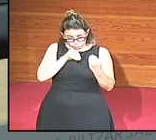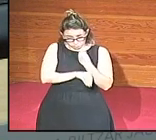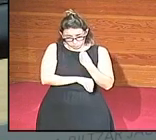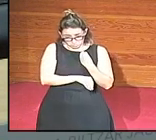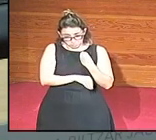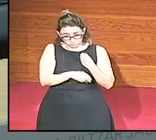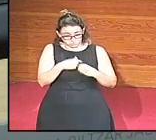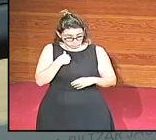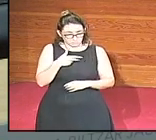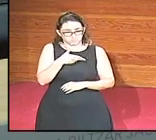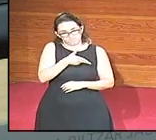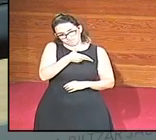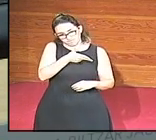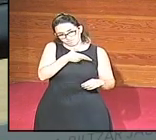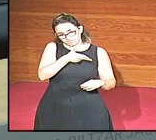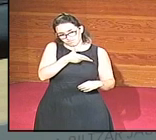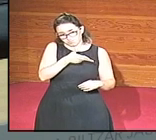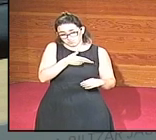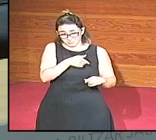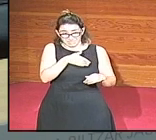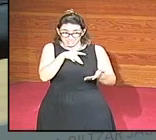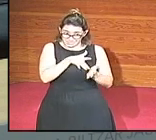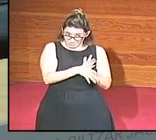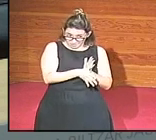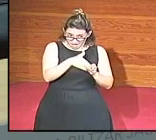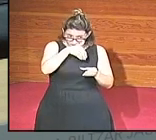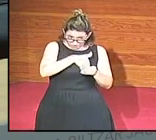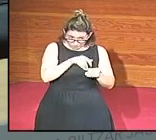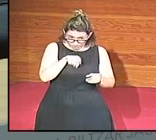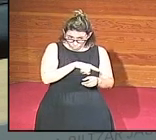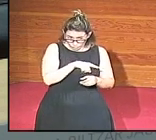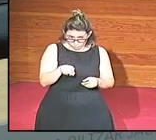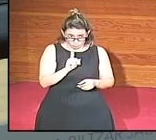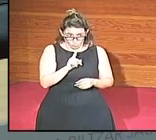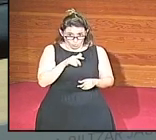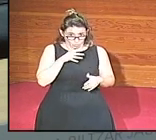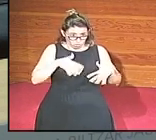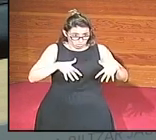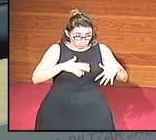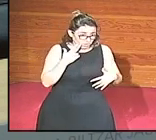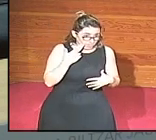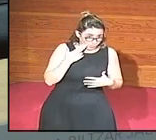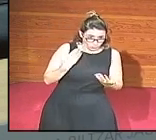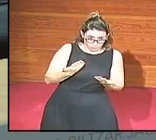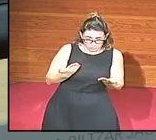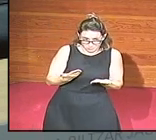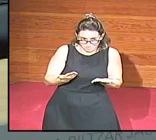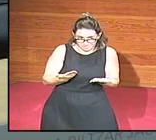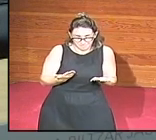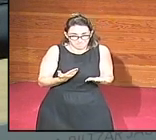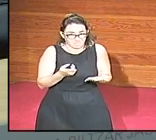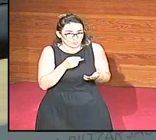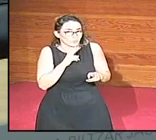pistola apuntada a la cabeza. O sea, es que llamar referéndum a eso es no sé, es como... No sé, es que me